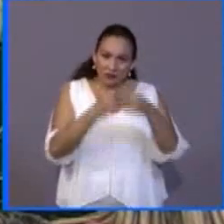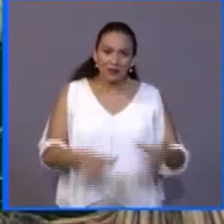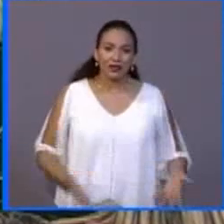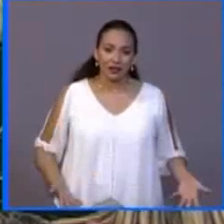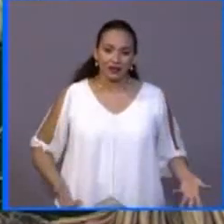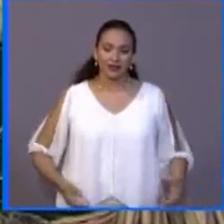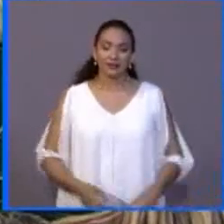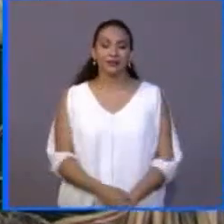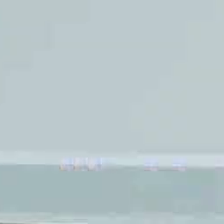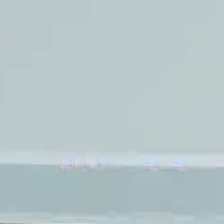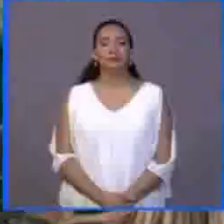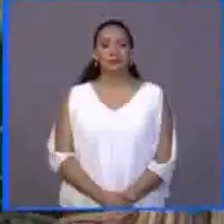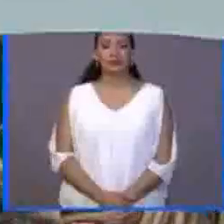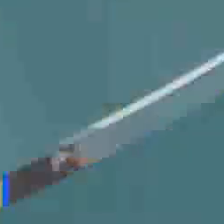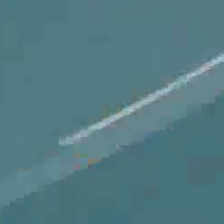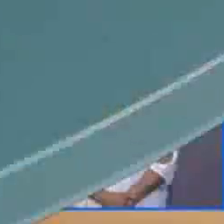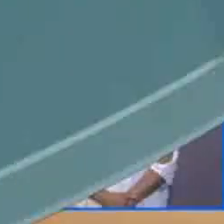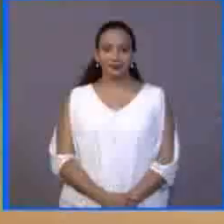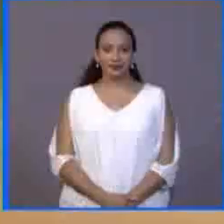creado.